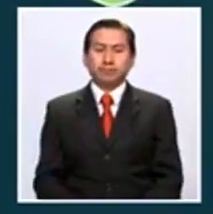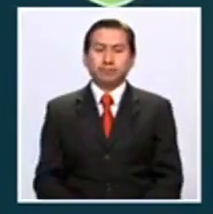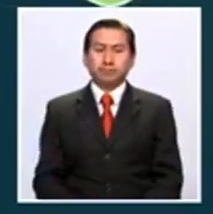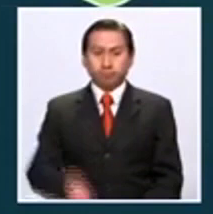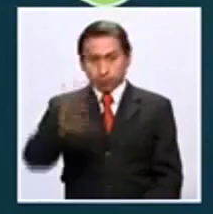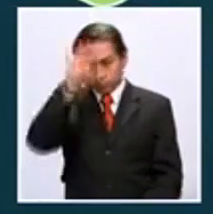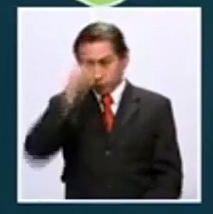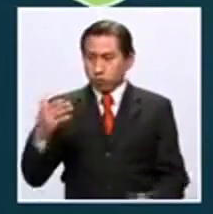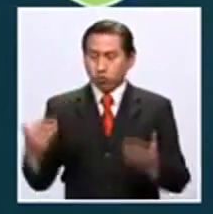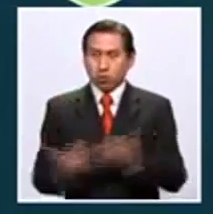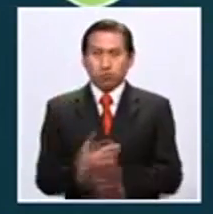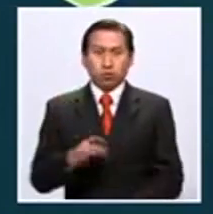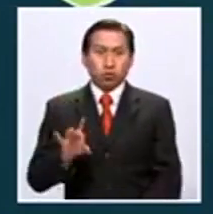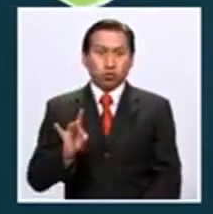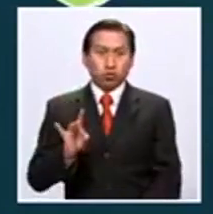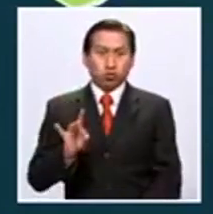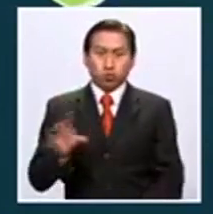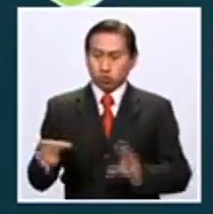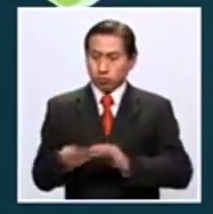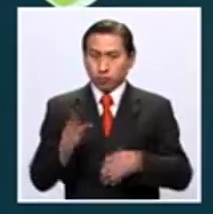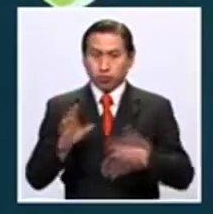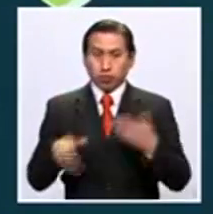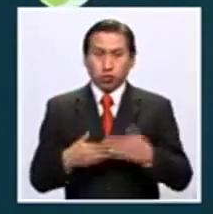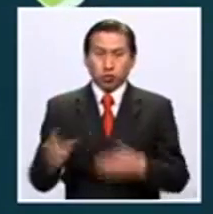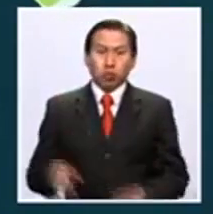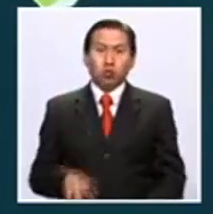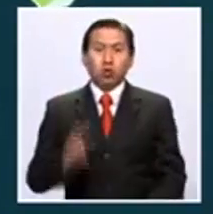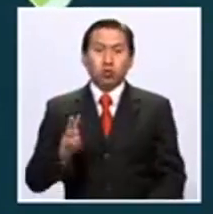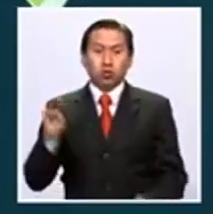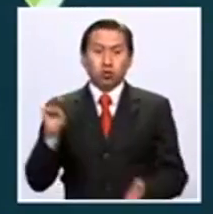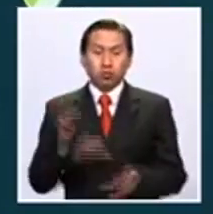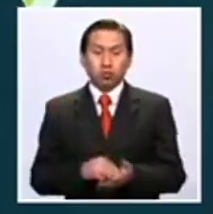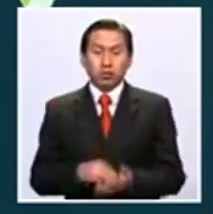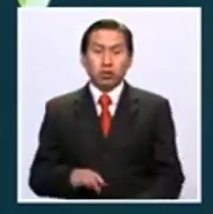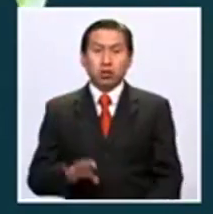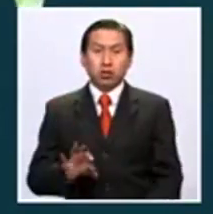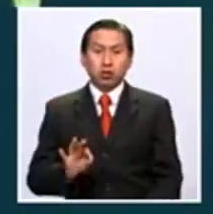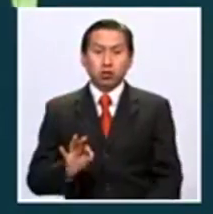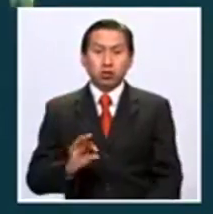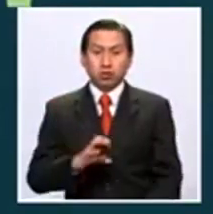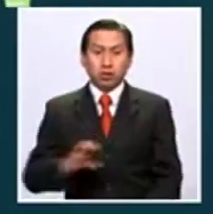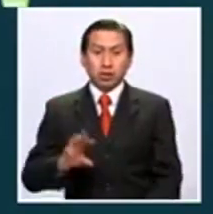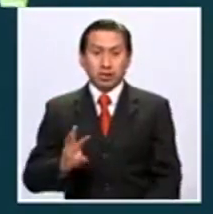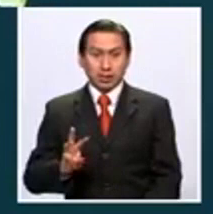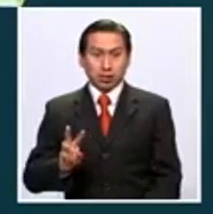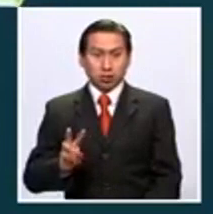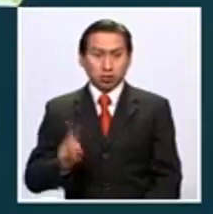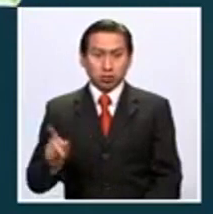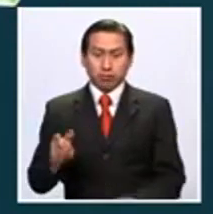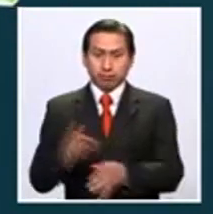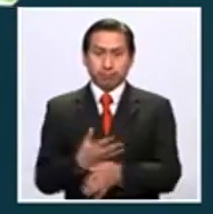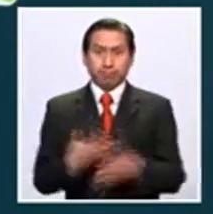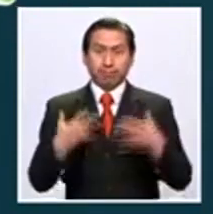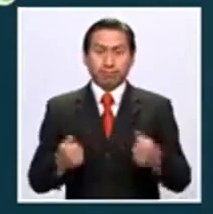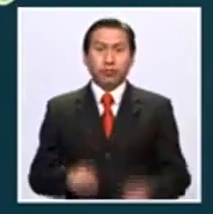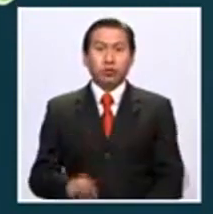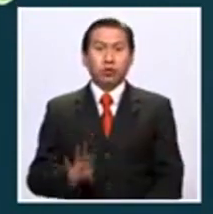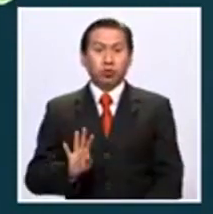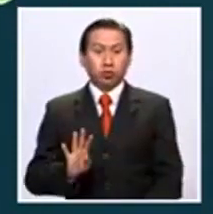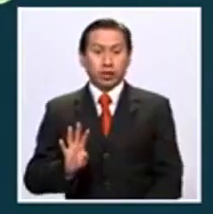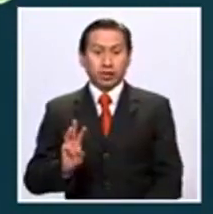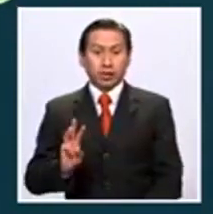Beni, nuevos contagios 8, personas contagiadas 2.962. Pacientes recuperados